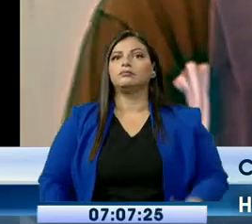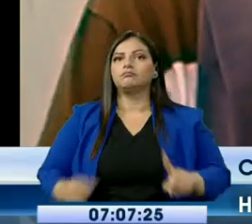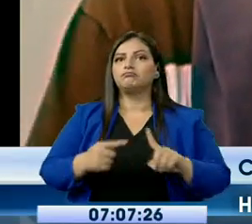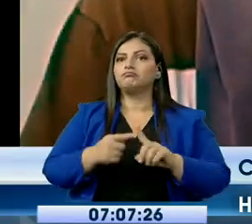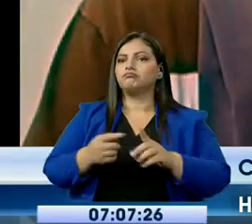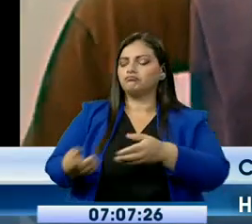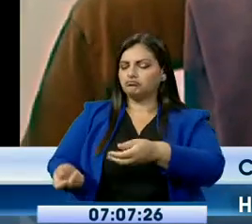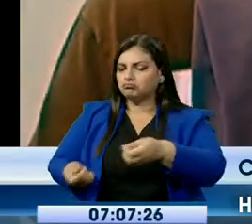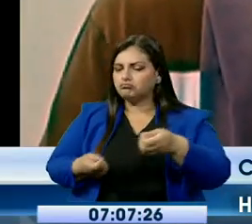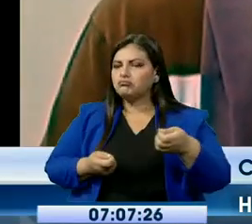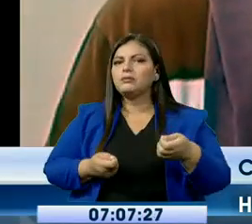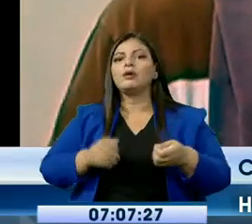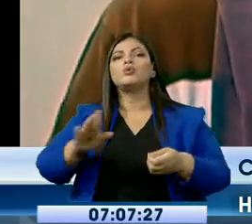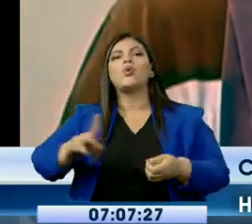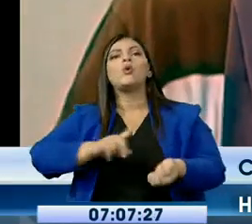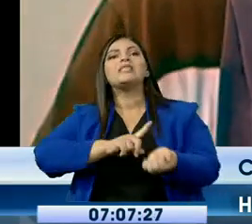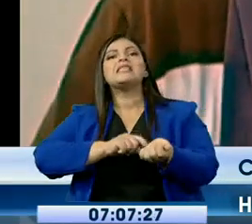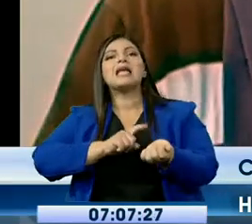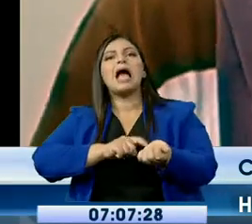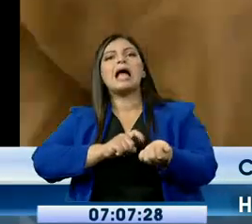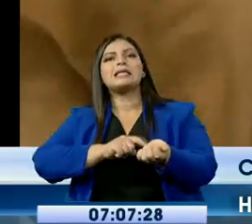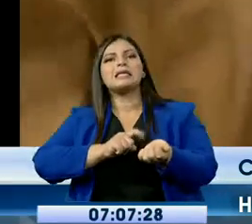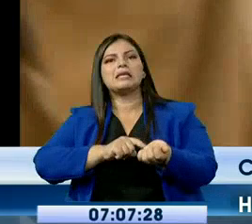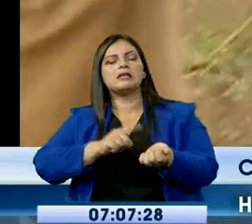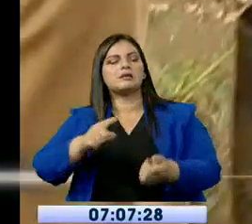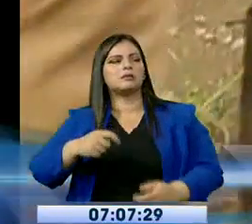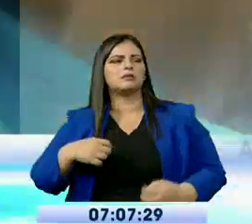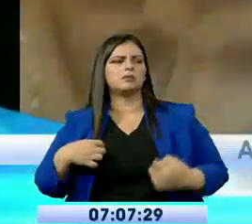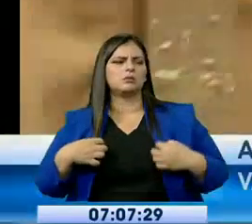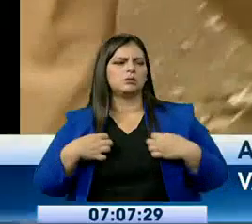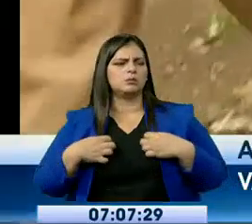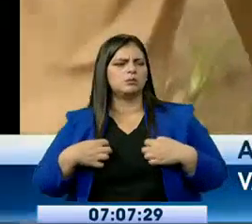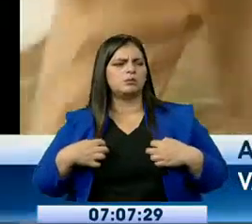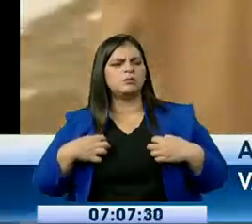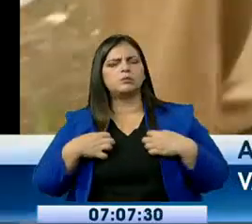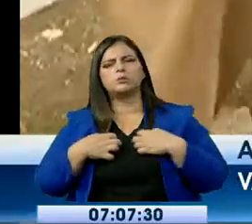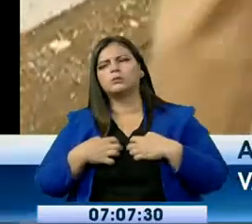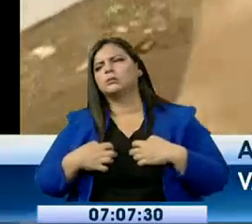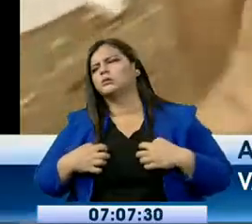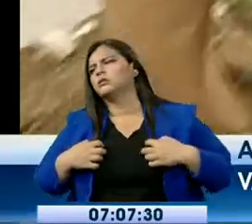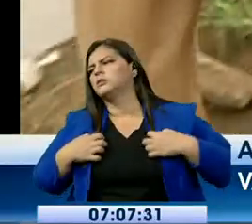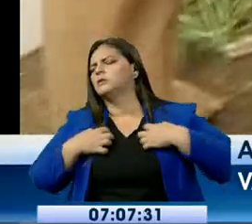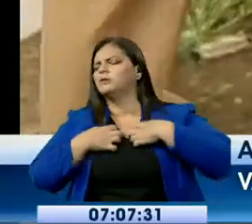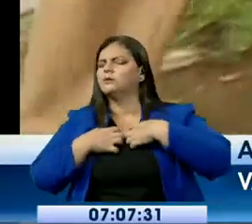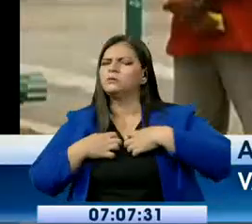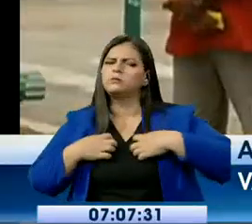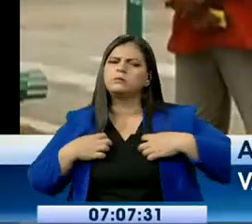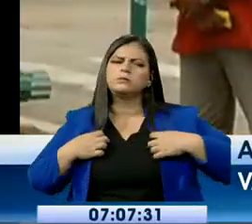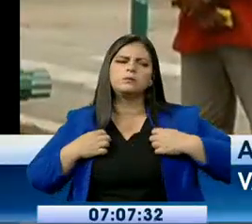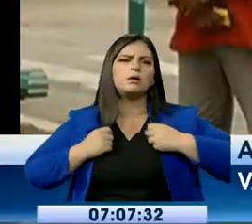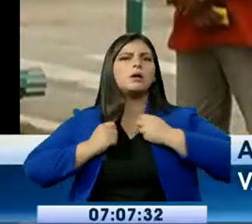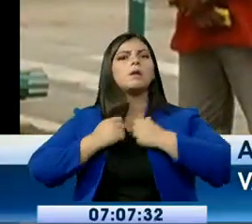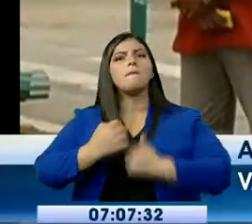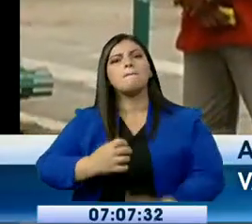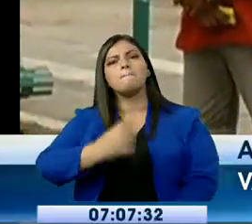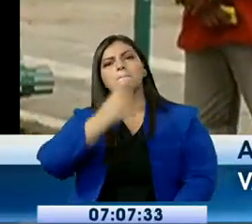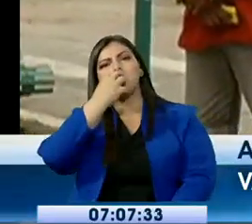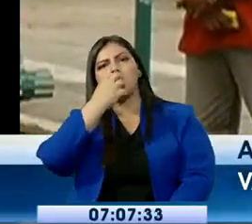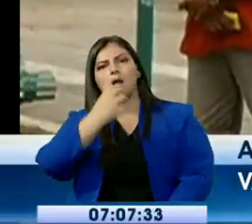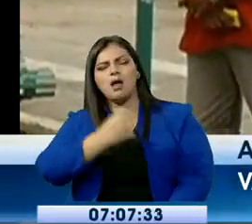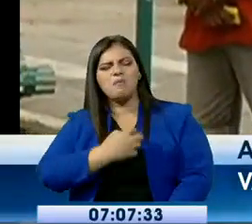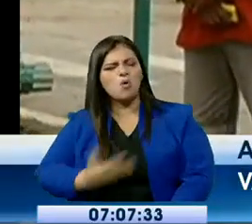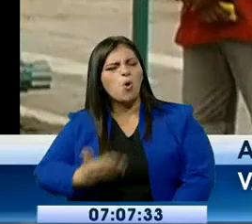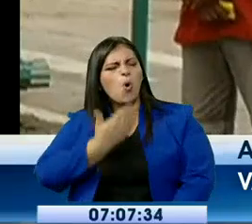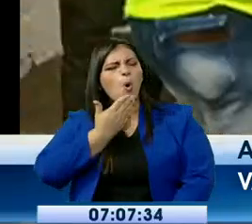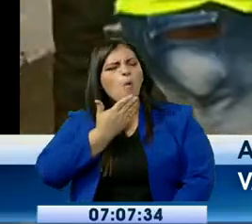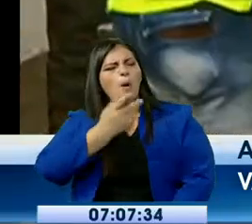porque por ella, porque yo defiendo mi derecho. Cometido el crimen, el acusado abandonó el lugar y de su paradero aún se